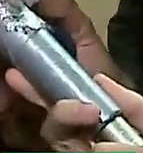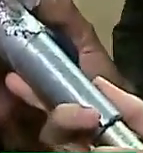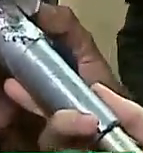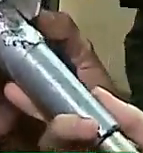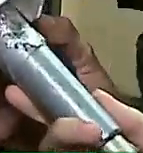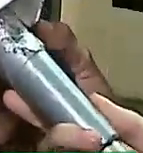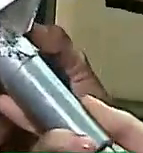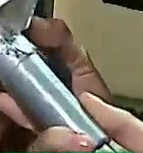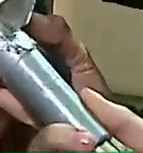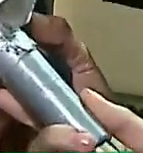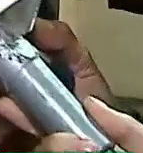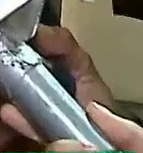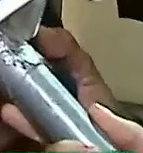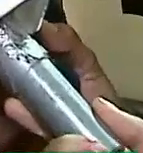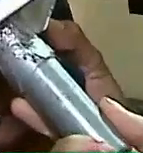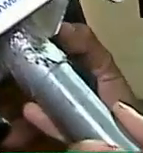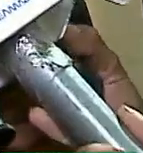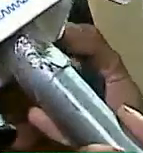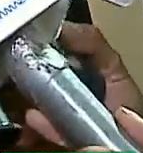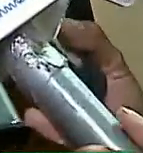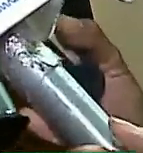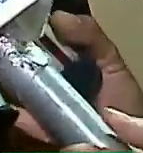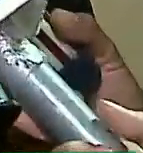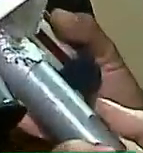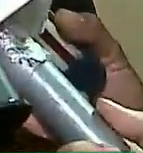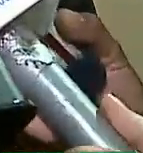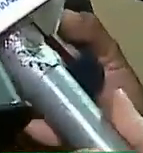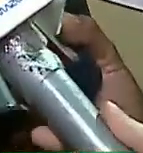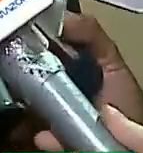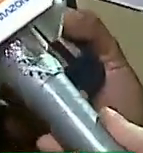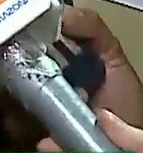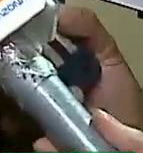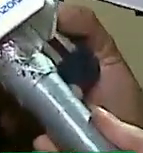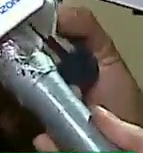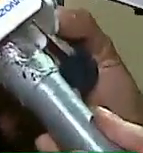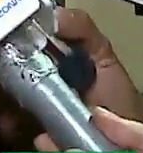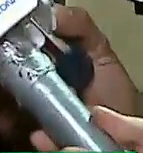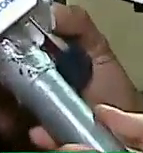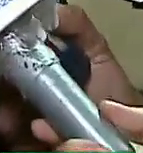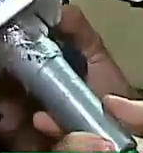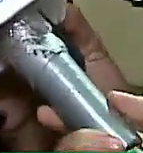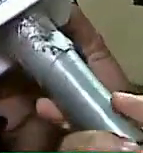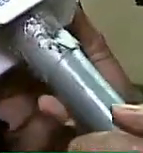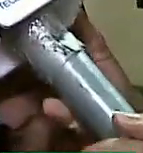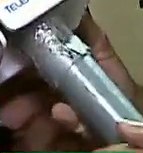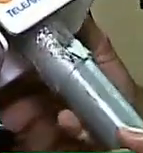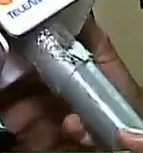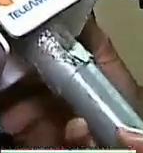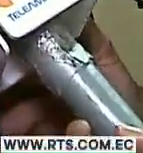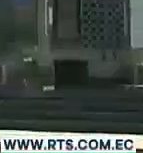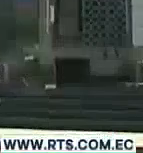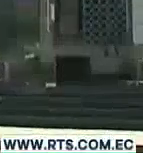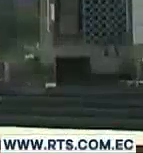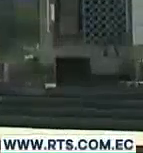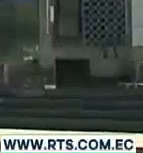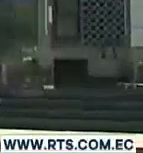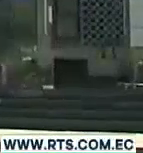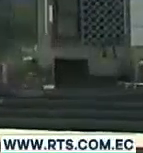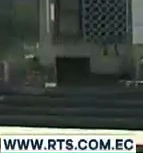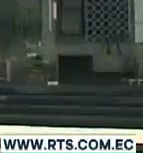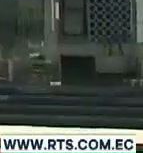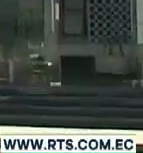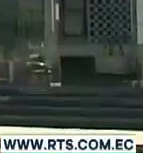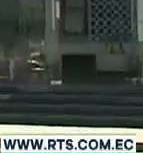nosotros estamos a la espera del documento, procesaremos esa información pues y vamos a analizar el envío de la misma.